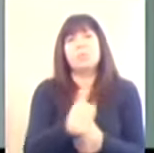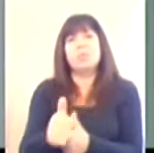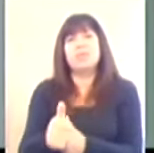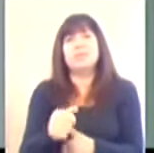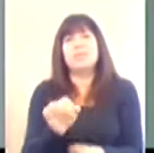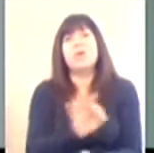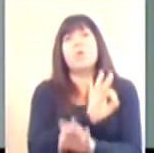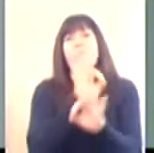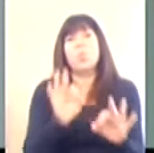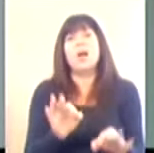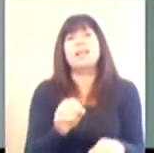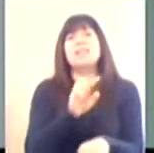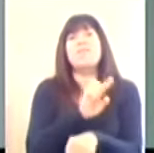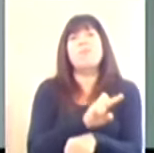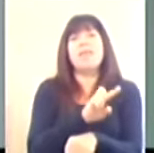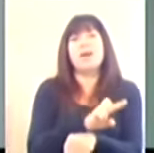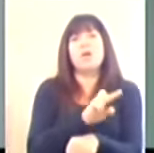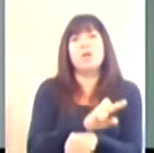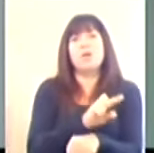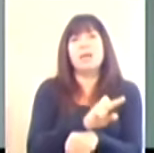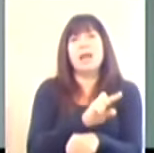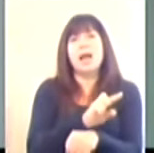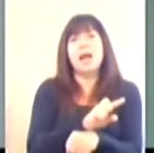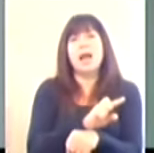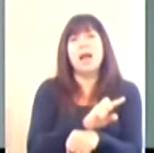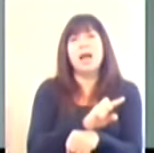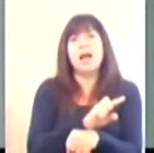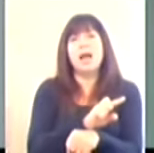educativo, pedagógico, de proporciones,